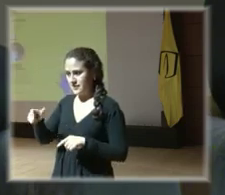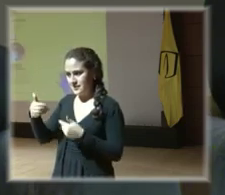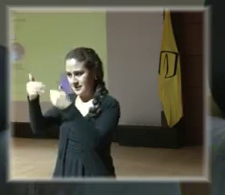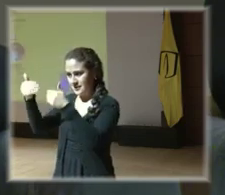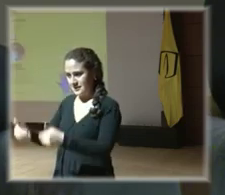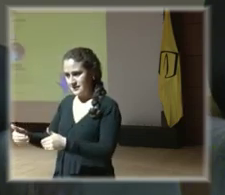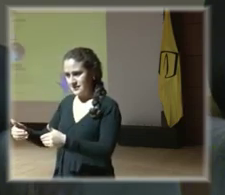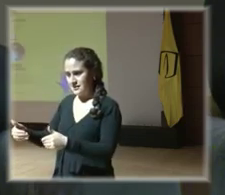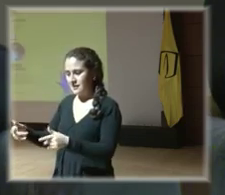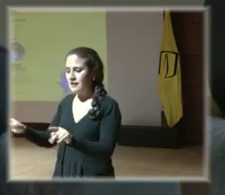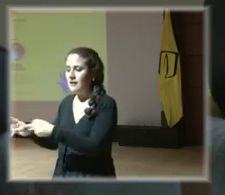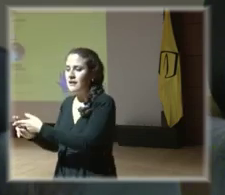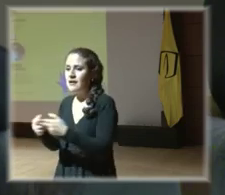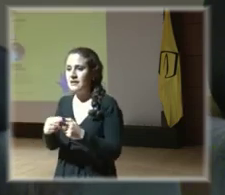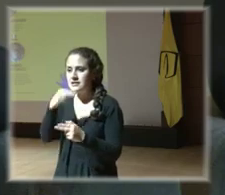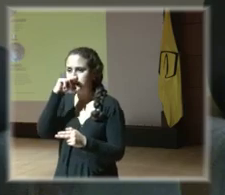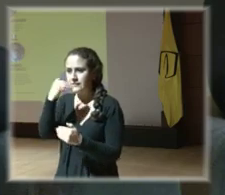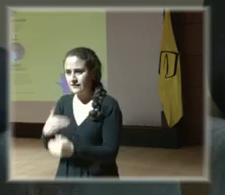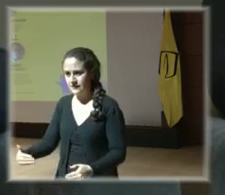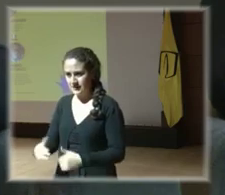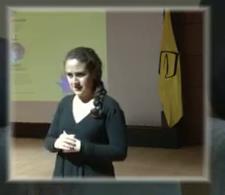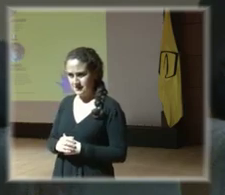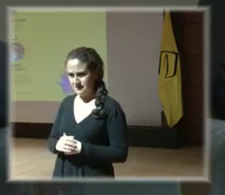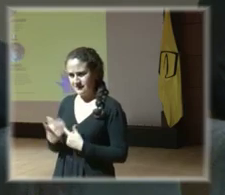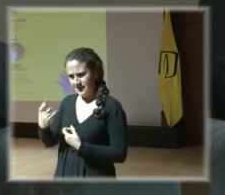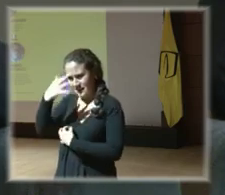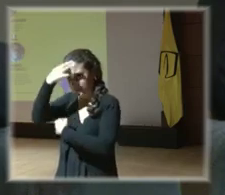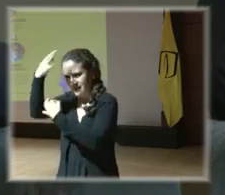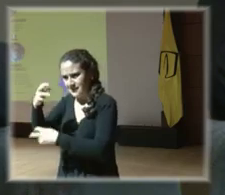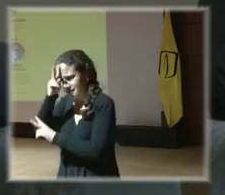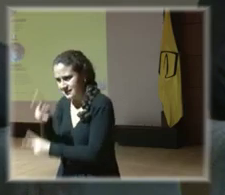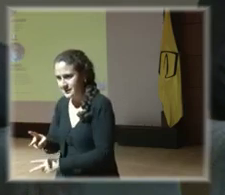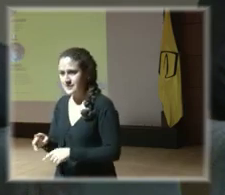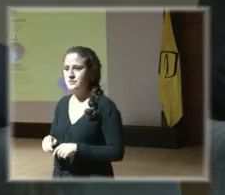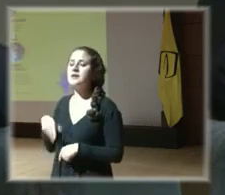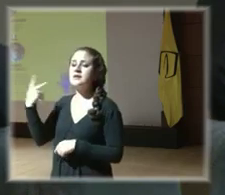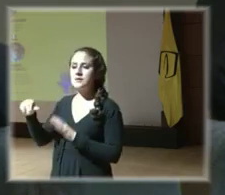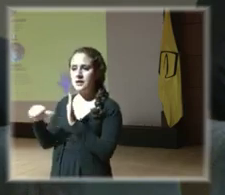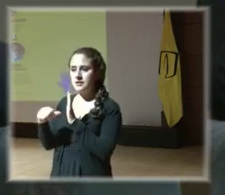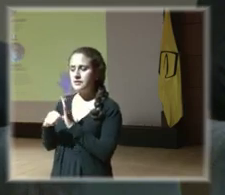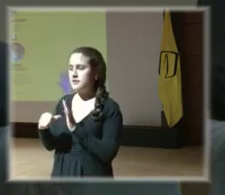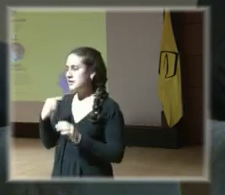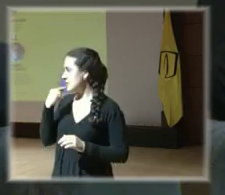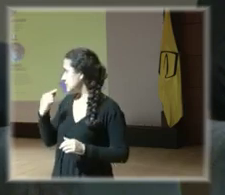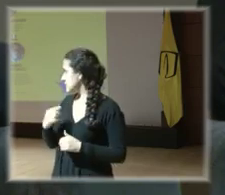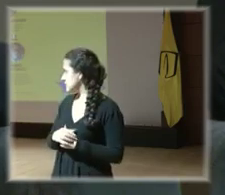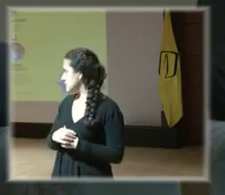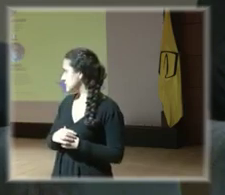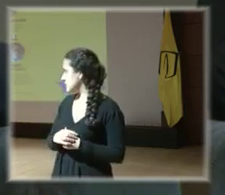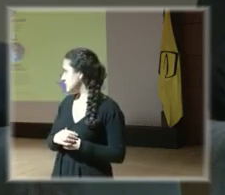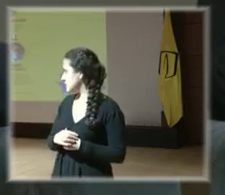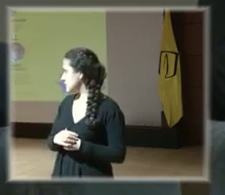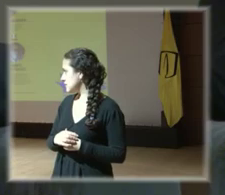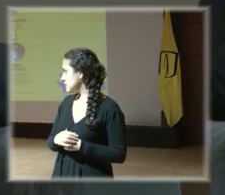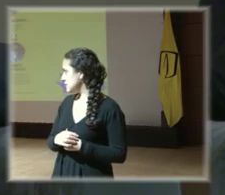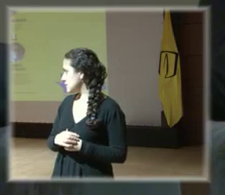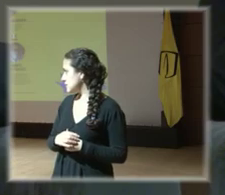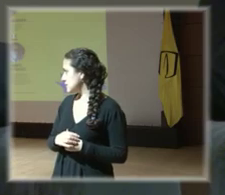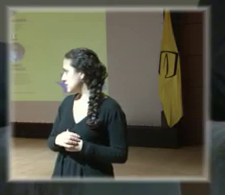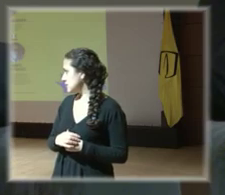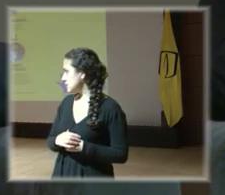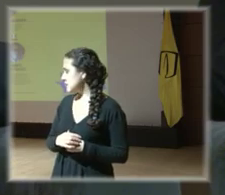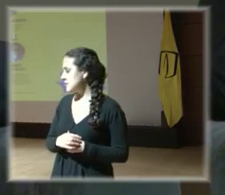de infancia prolongada, ¿no? Que eso va en contra de la dignidad. Pero además el artículo habla de la dignidad humana y dice que en las actuaciones relativas al